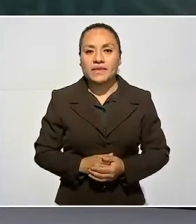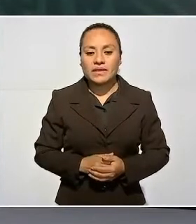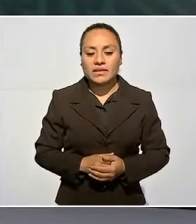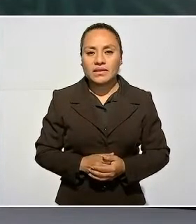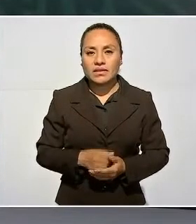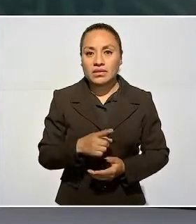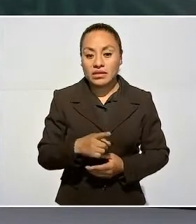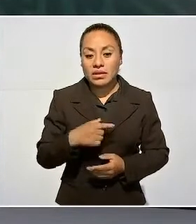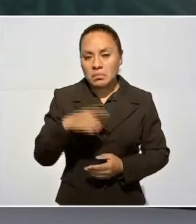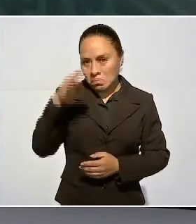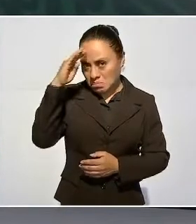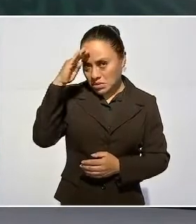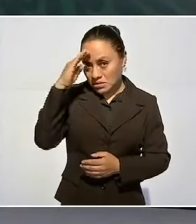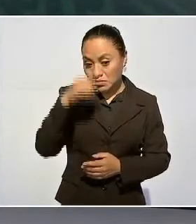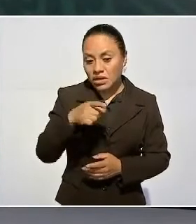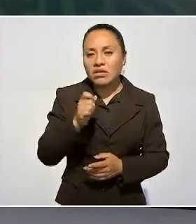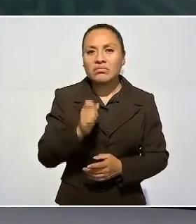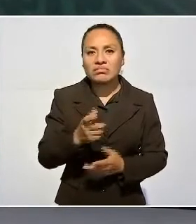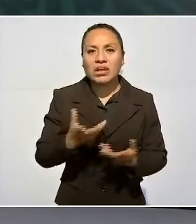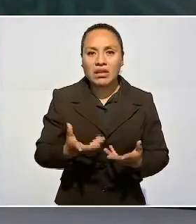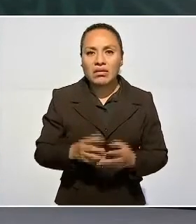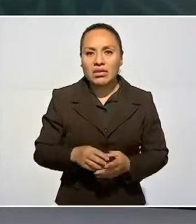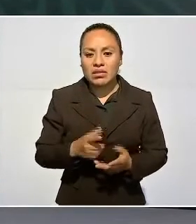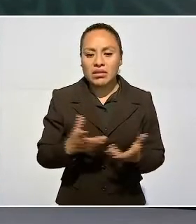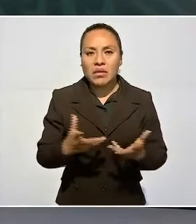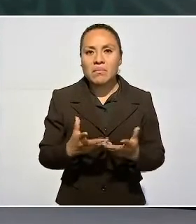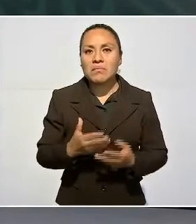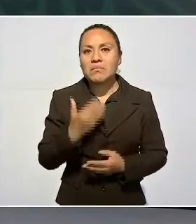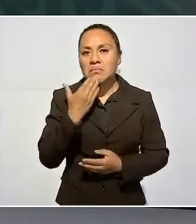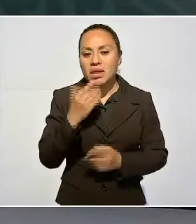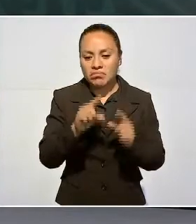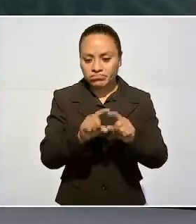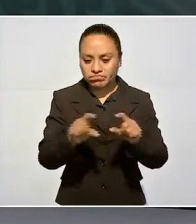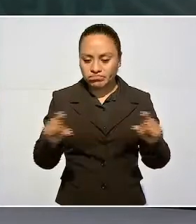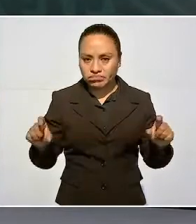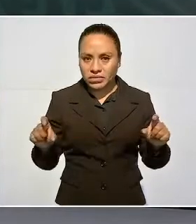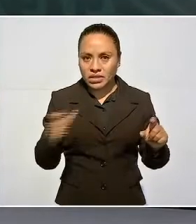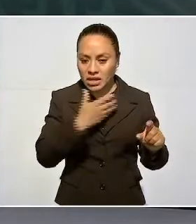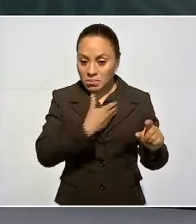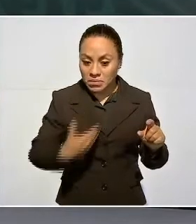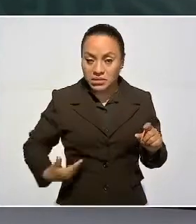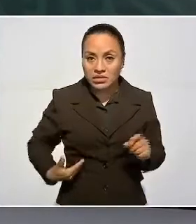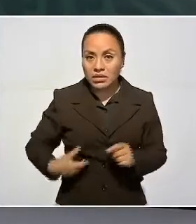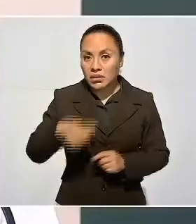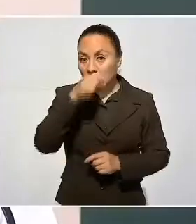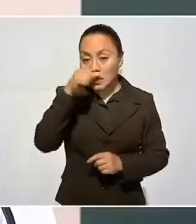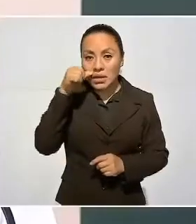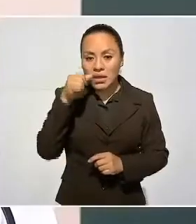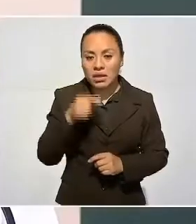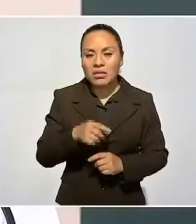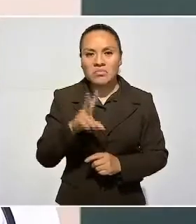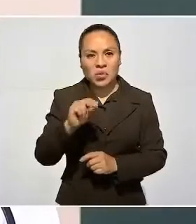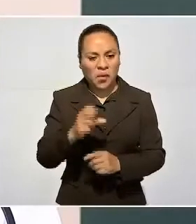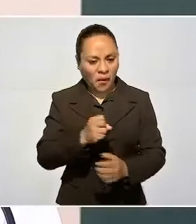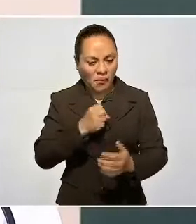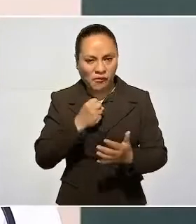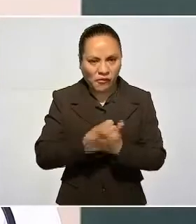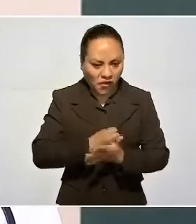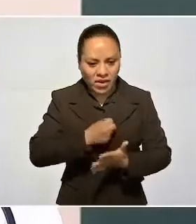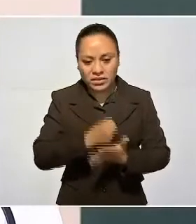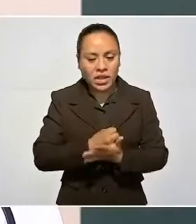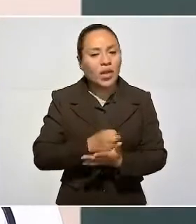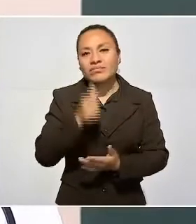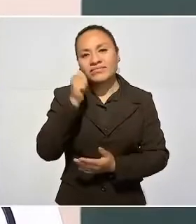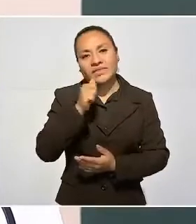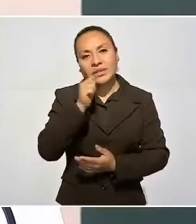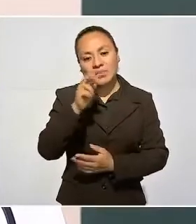decente pensamiento es con el mismo que hacemos real la frase inmortal del presidente Juárez: nada por la fuerza, todo por la